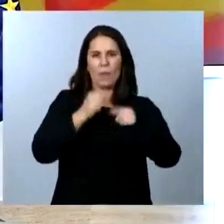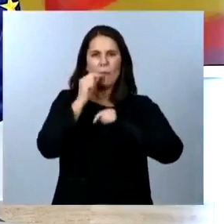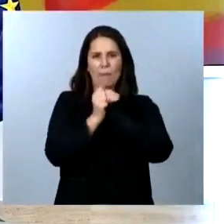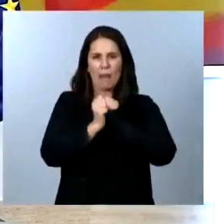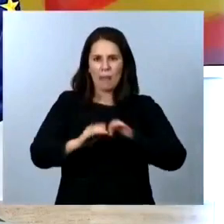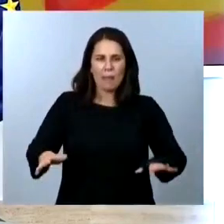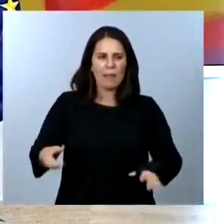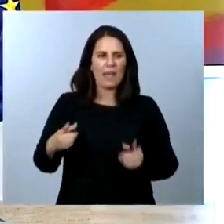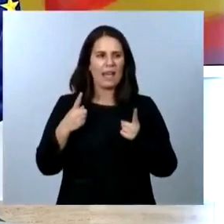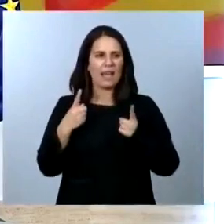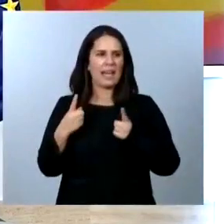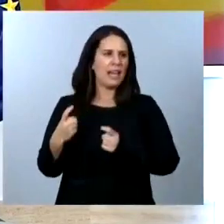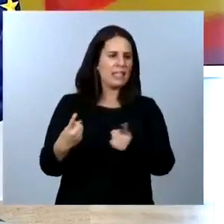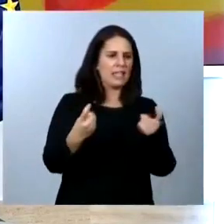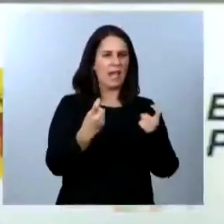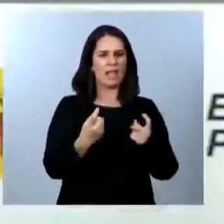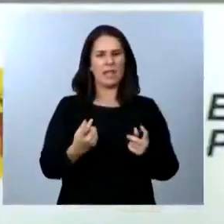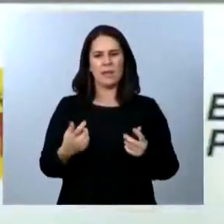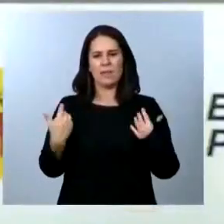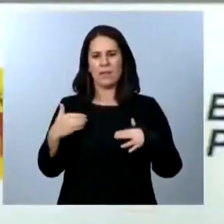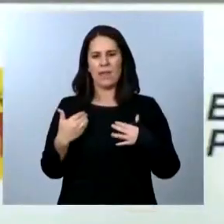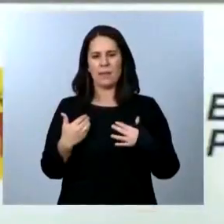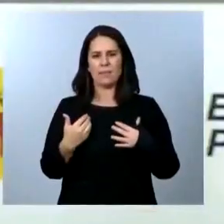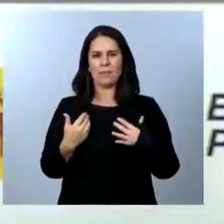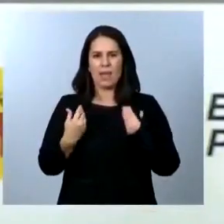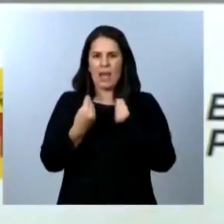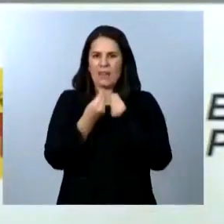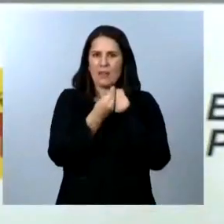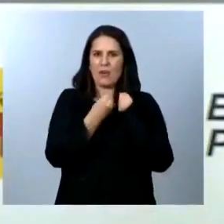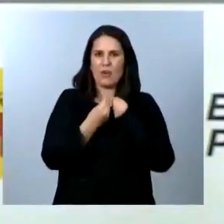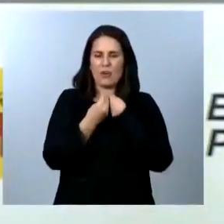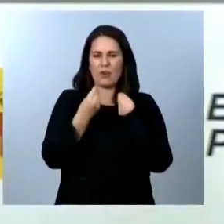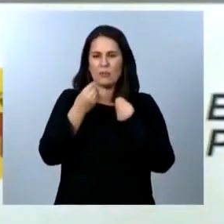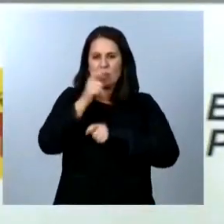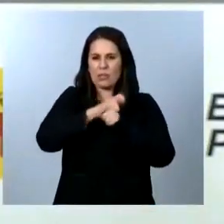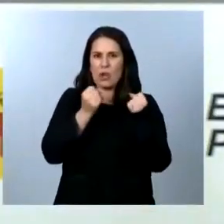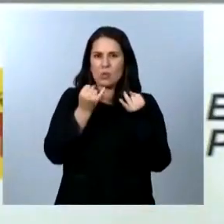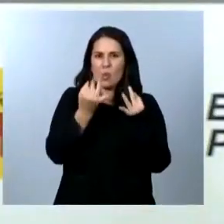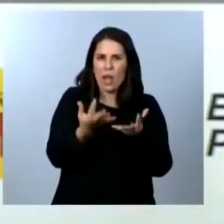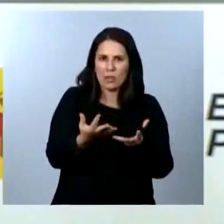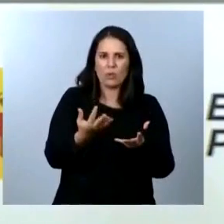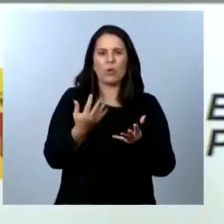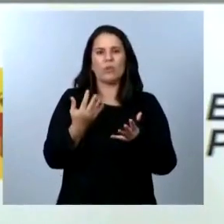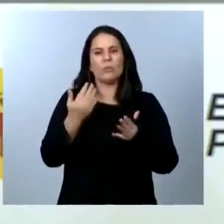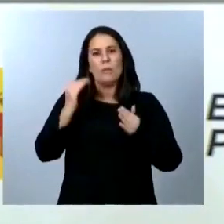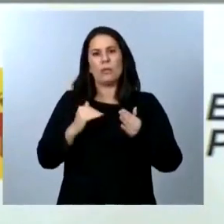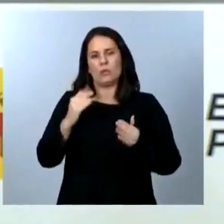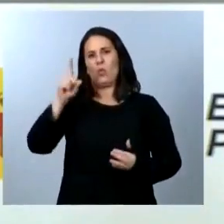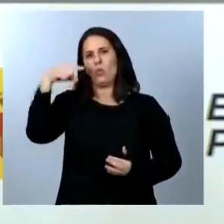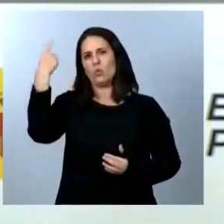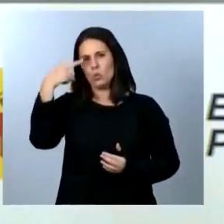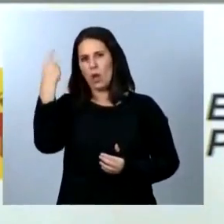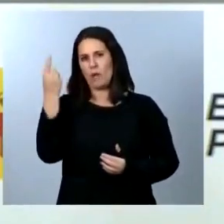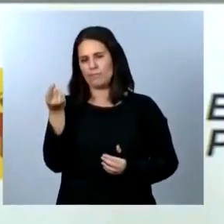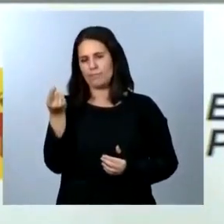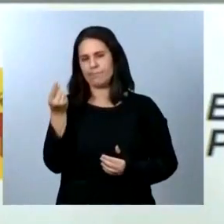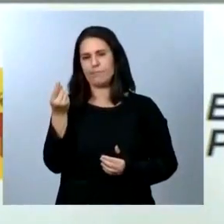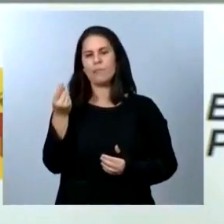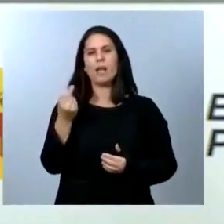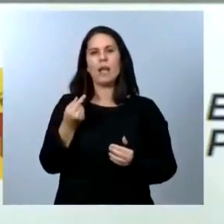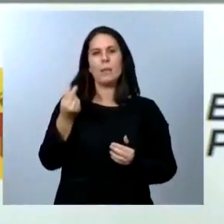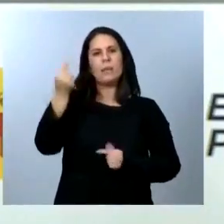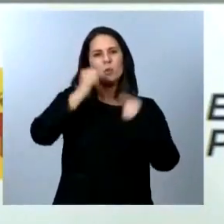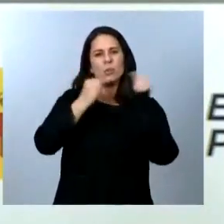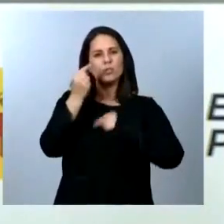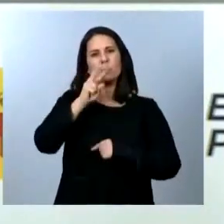de recortar los aforos en muchos de estos espacios, que es el sector de la cultura. Vamos a aumentar los presupuestos en un